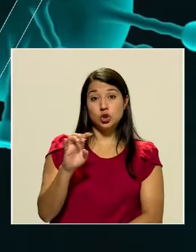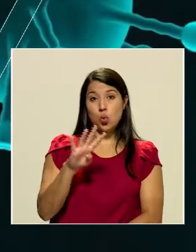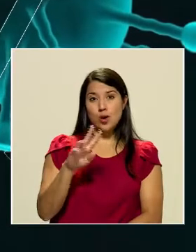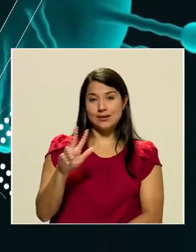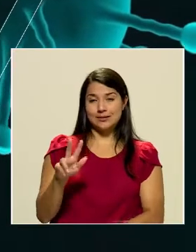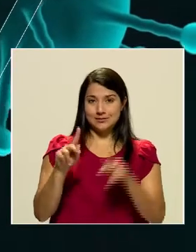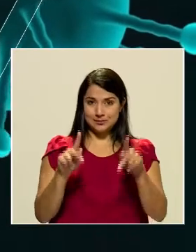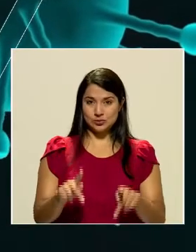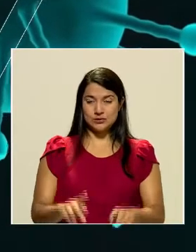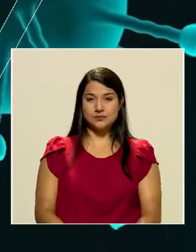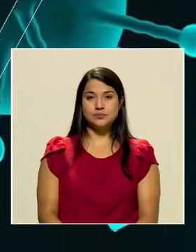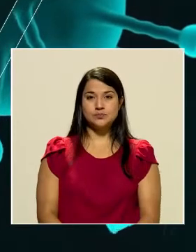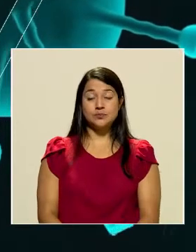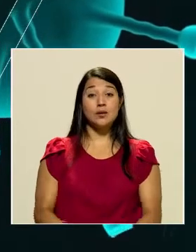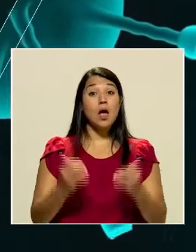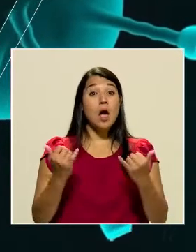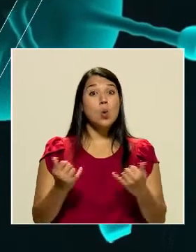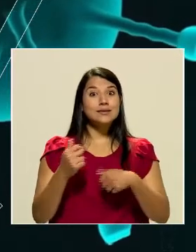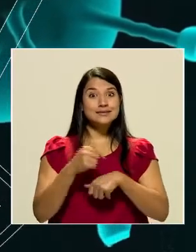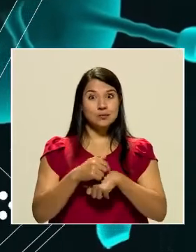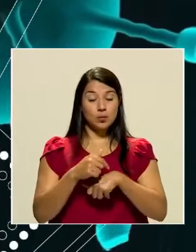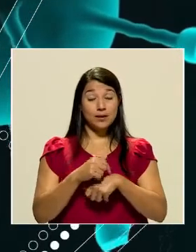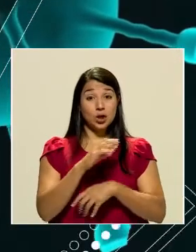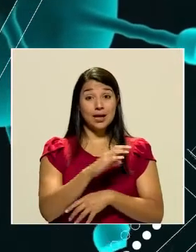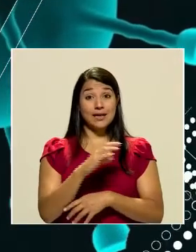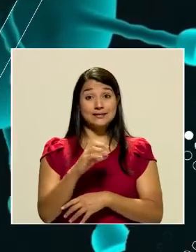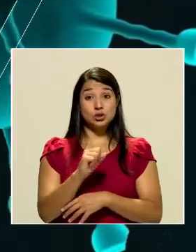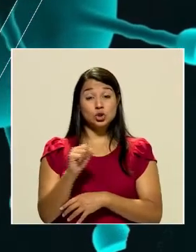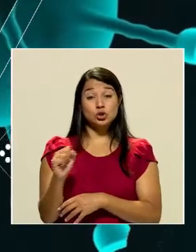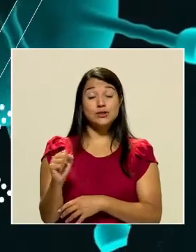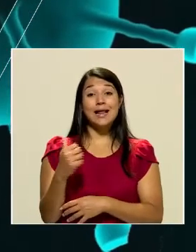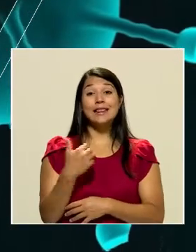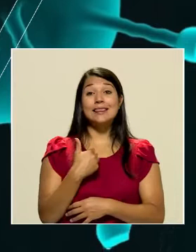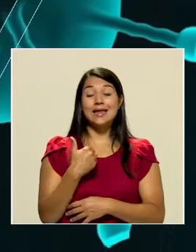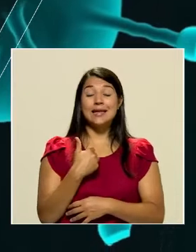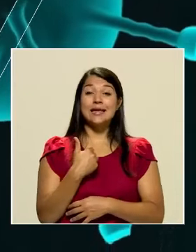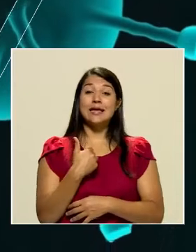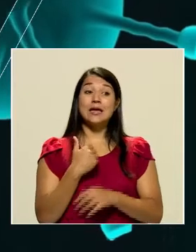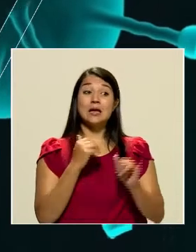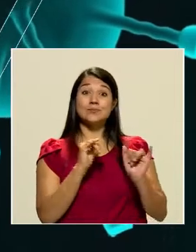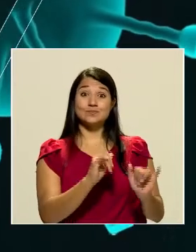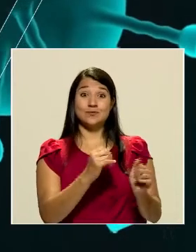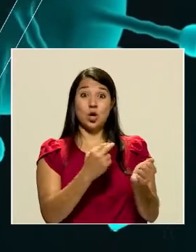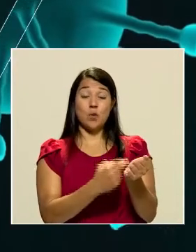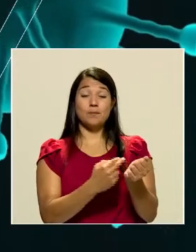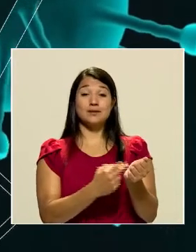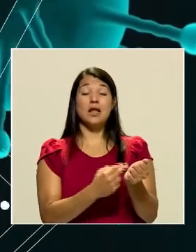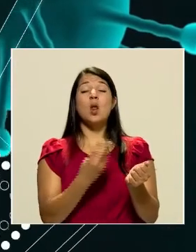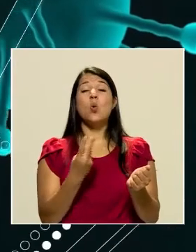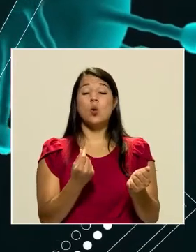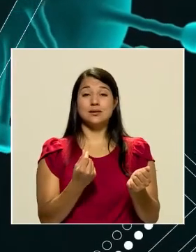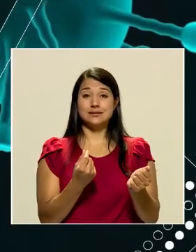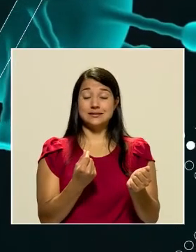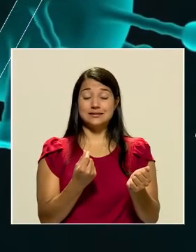39.843 personas. En este momento la caja registra una cantidad de personas internadas